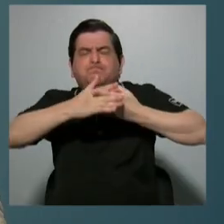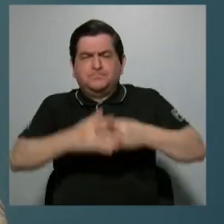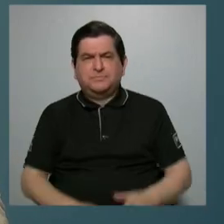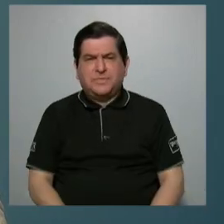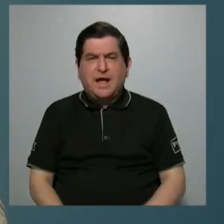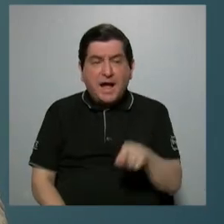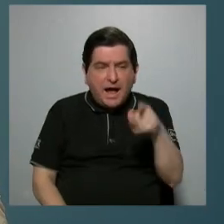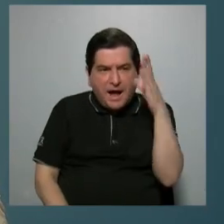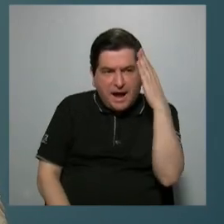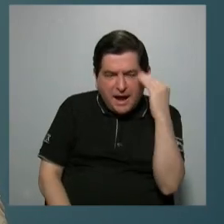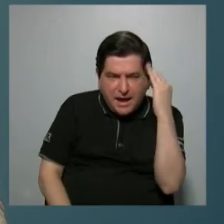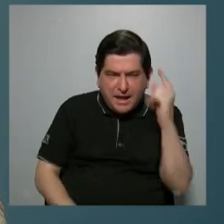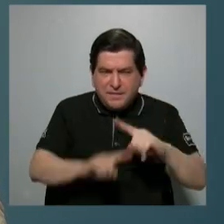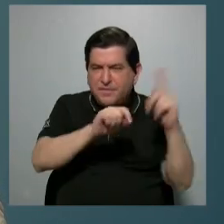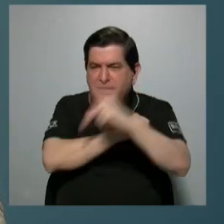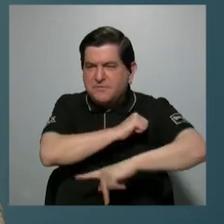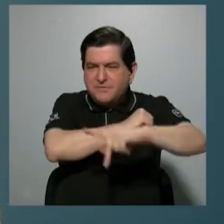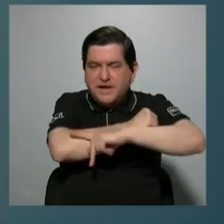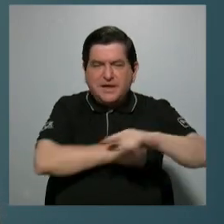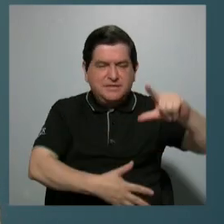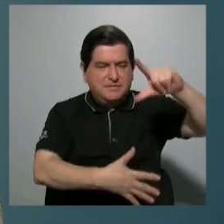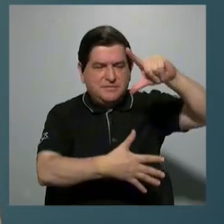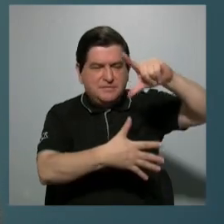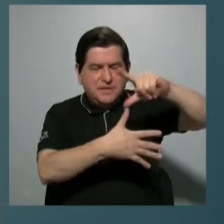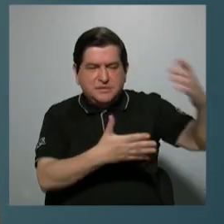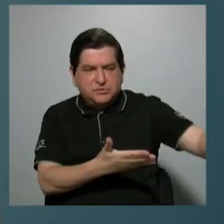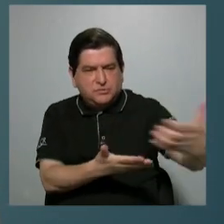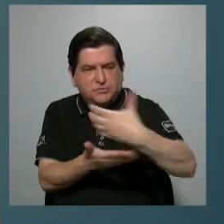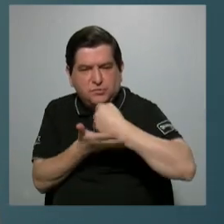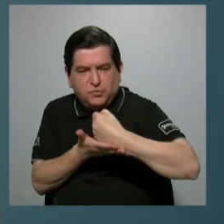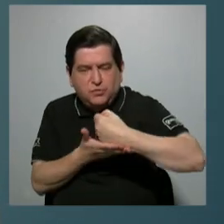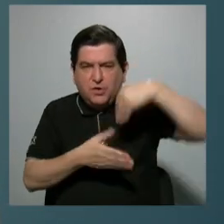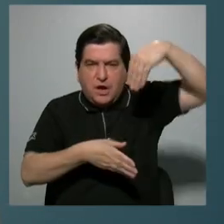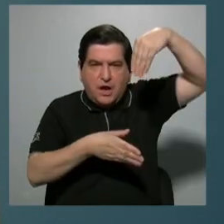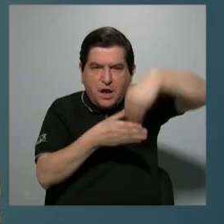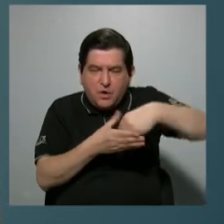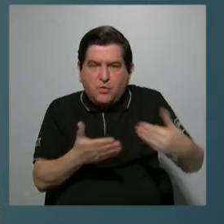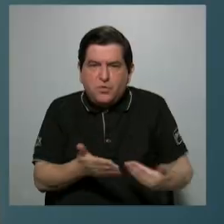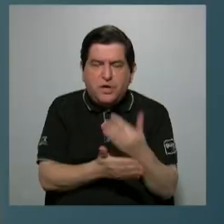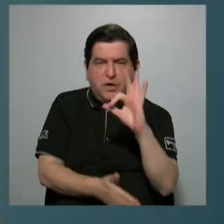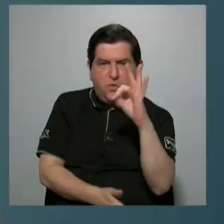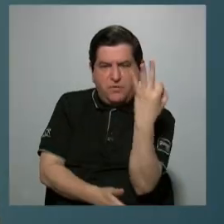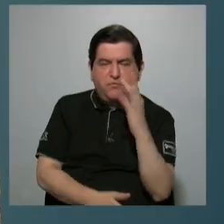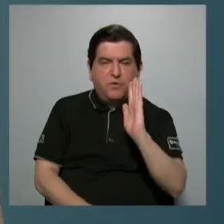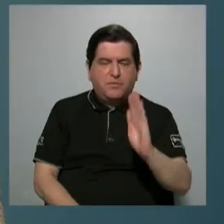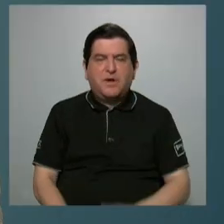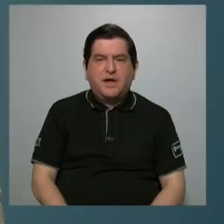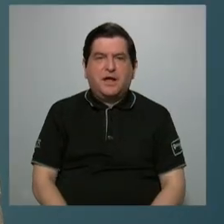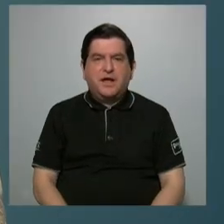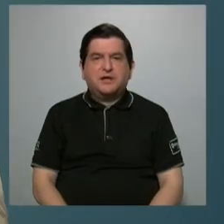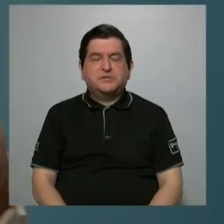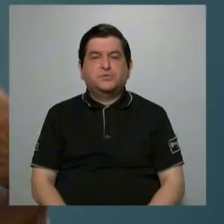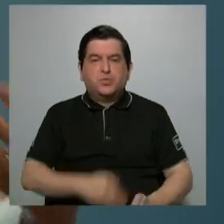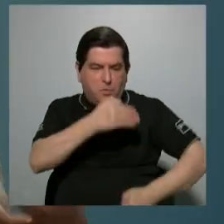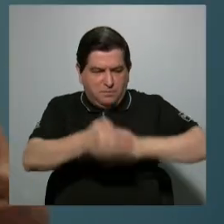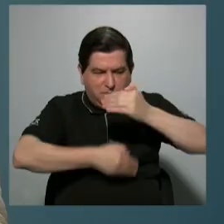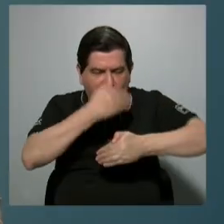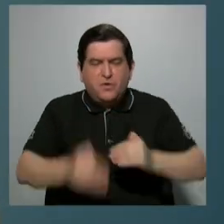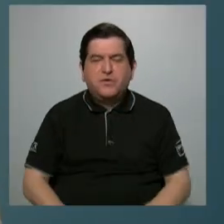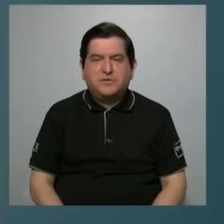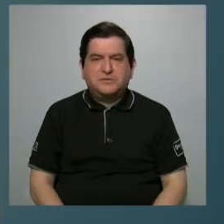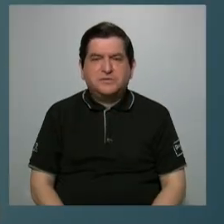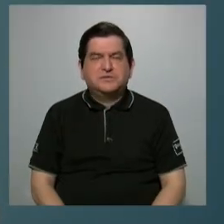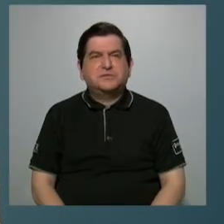la experiencia de muchos países de América Latina e inserta una nueva figura en su ordenamiento. En el caso de